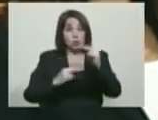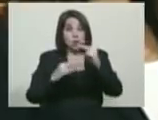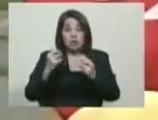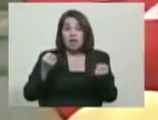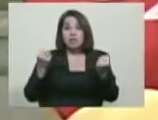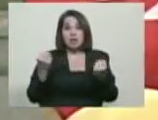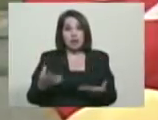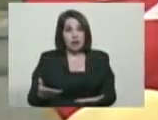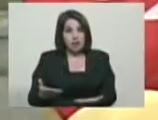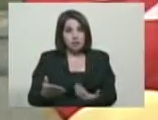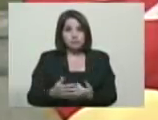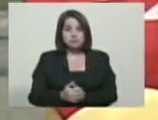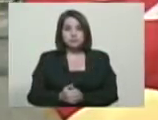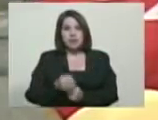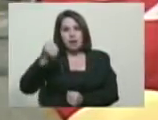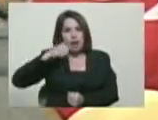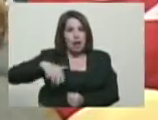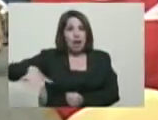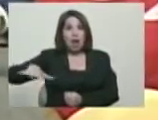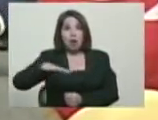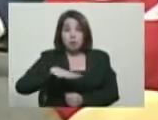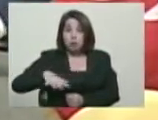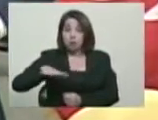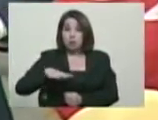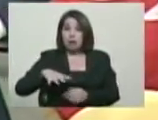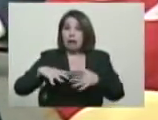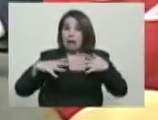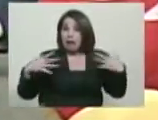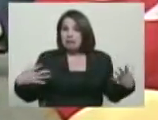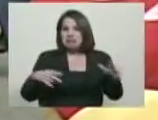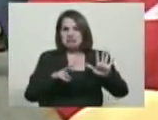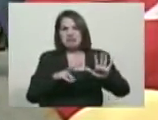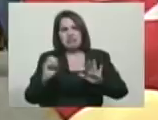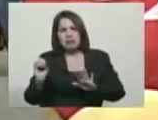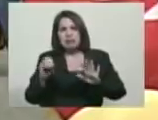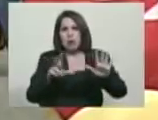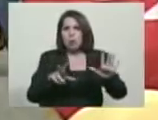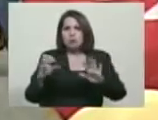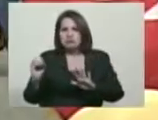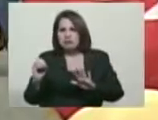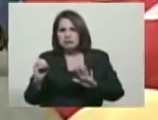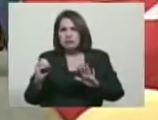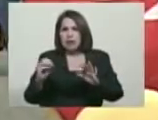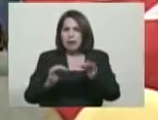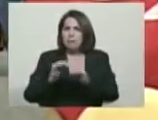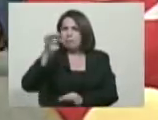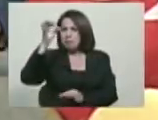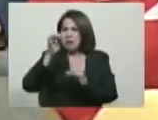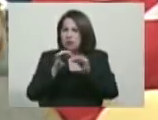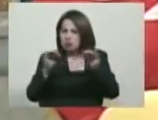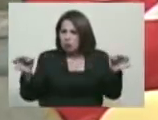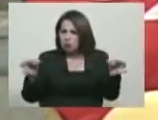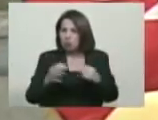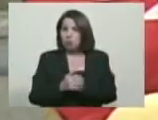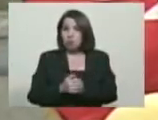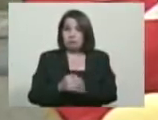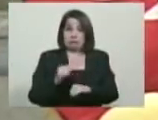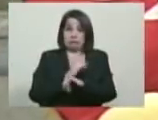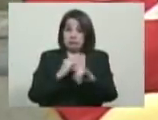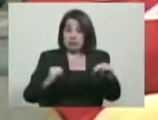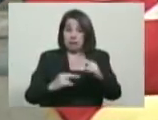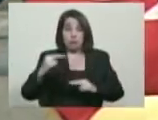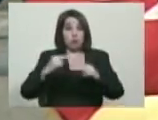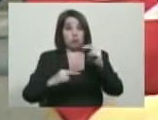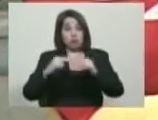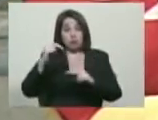entregadas al pueblo, viviendas grandes, 60, 70, 80 metros cuadrados. Y las empresas turcas ya han construido